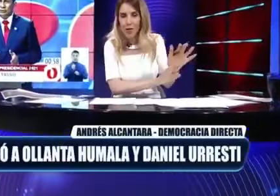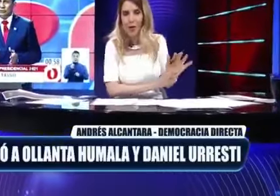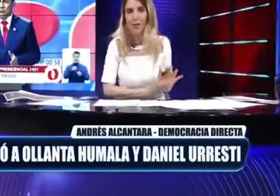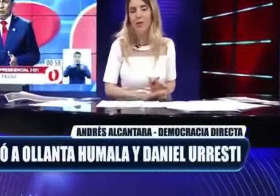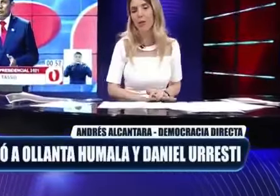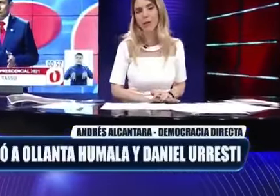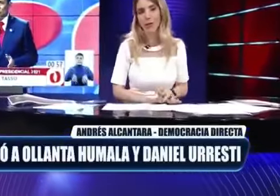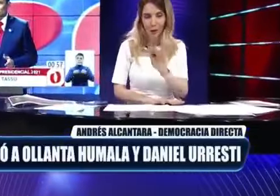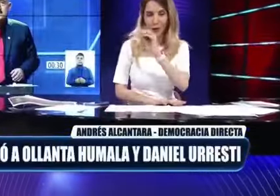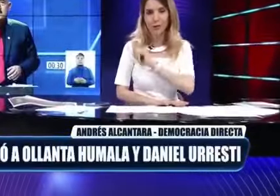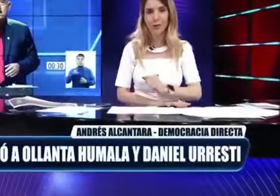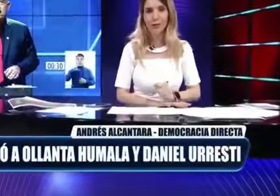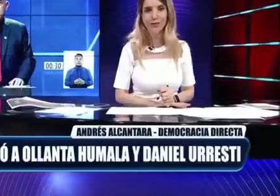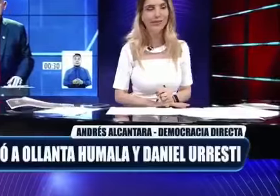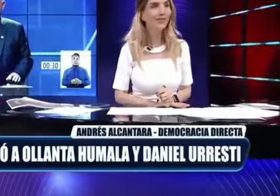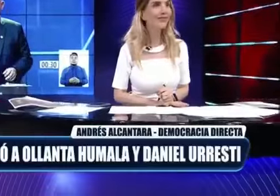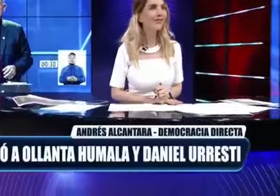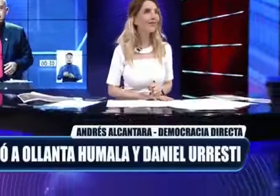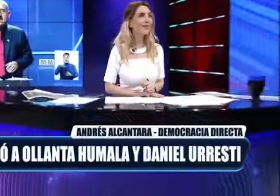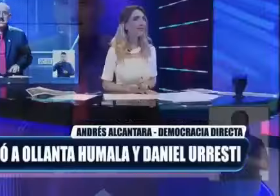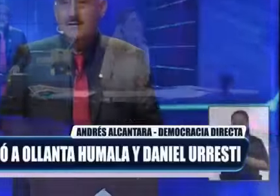a ninguno como favorito. Escuchemos.